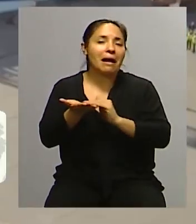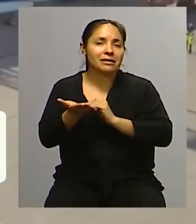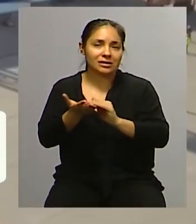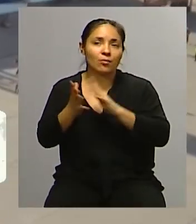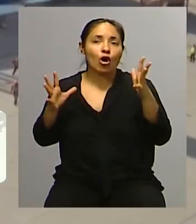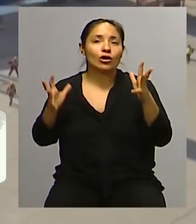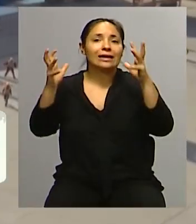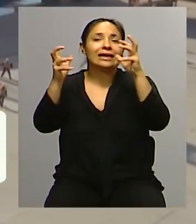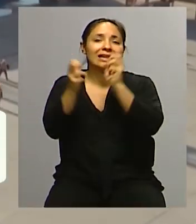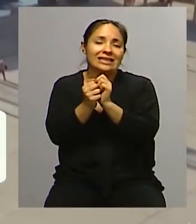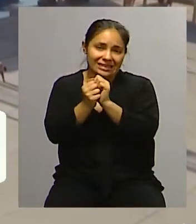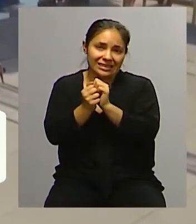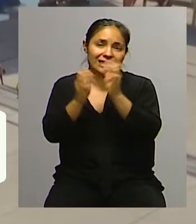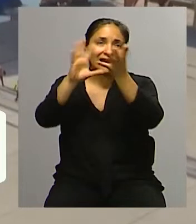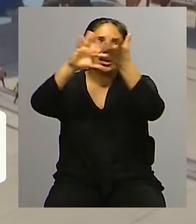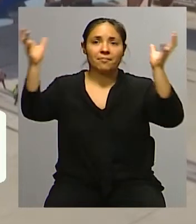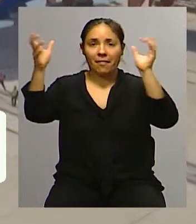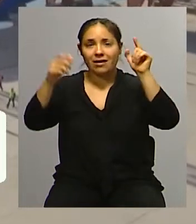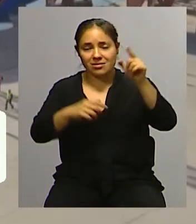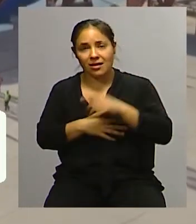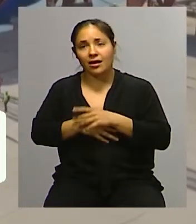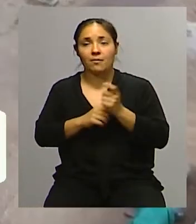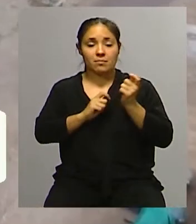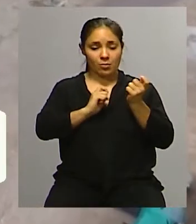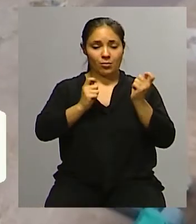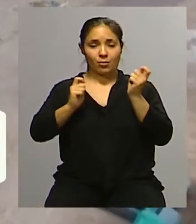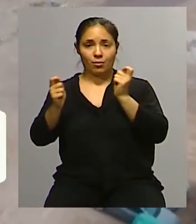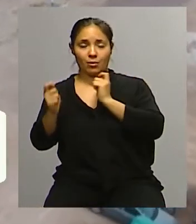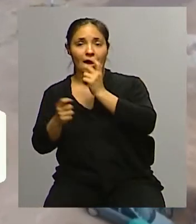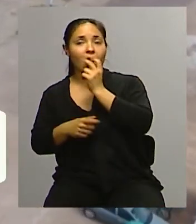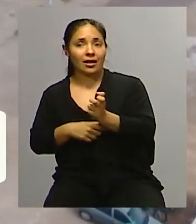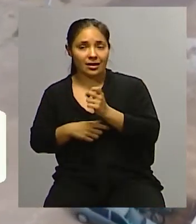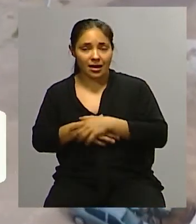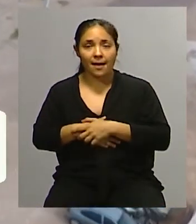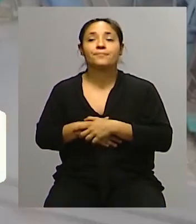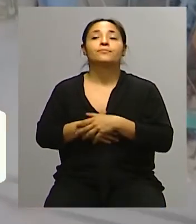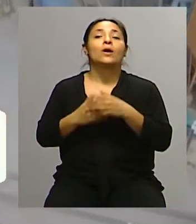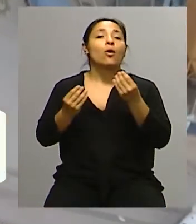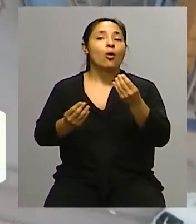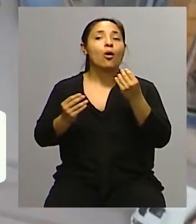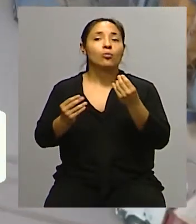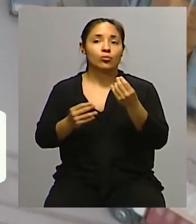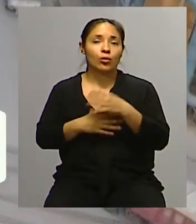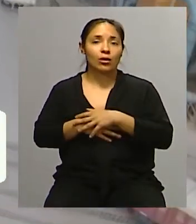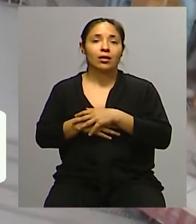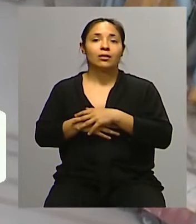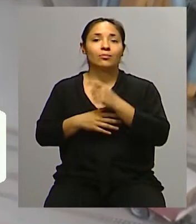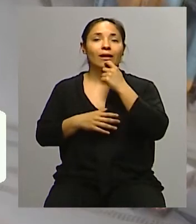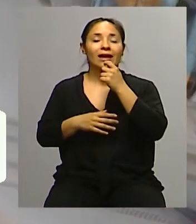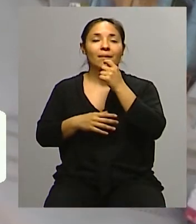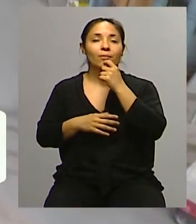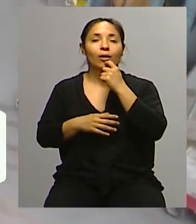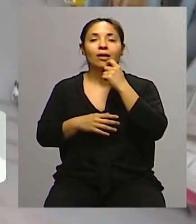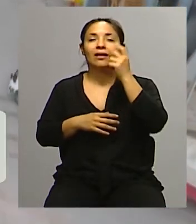crisis climática, cuando hablamos de esto que significa la transición energética. Cómo giramos hacia hidrógeno verde,